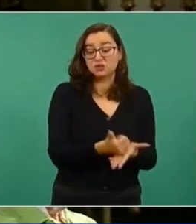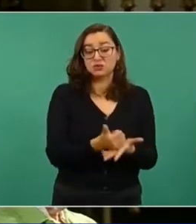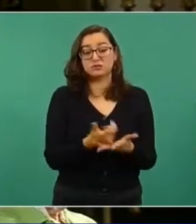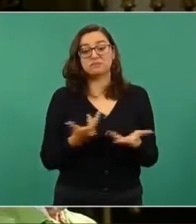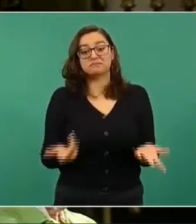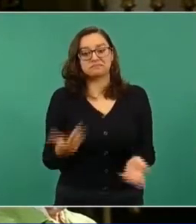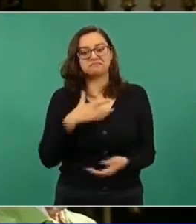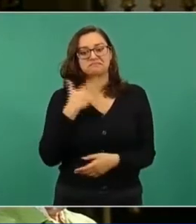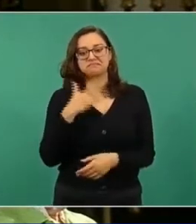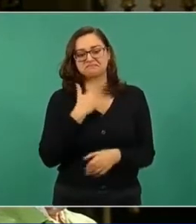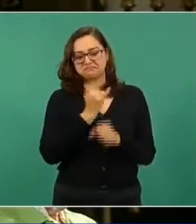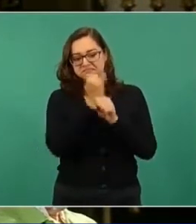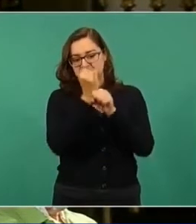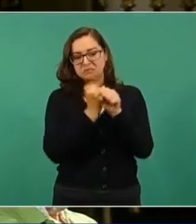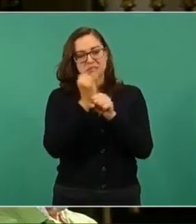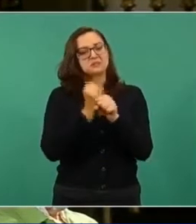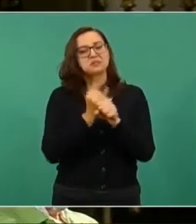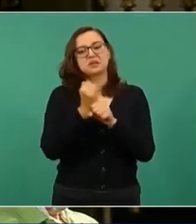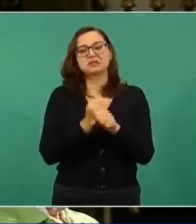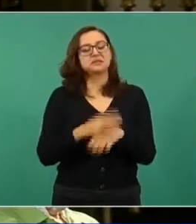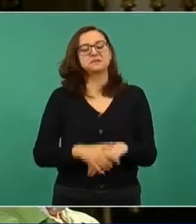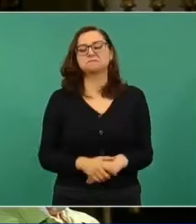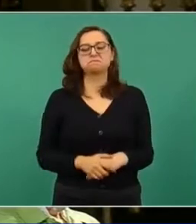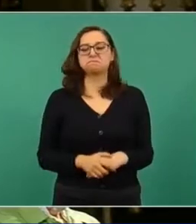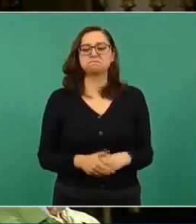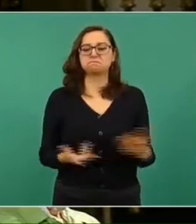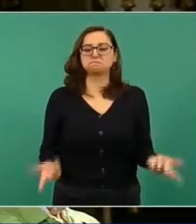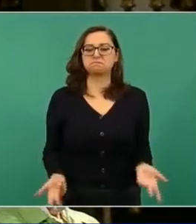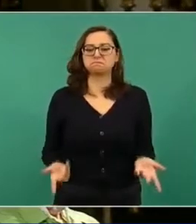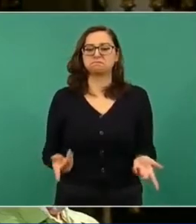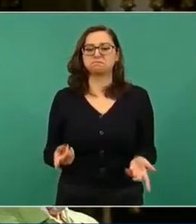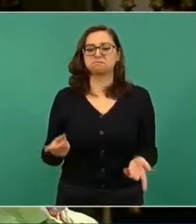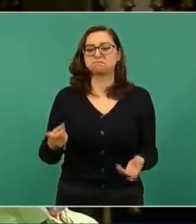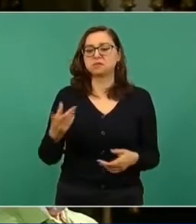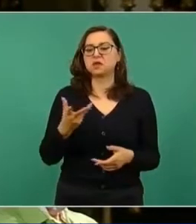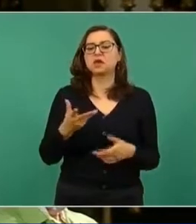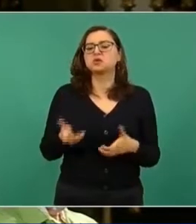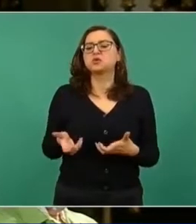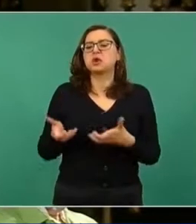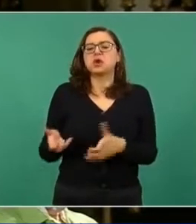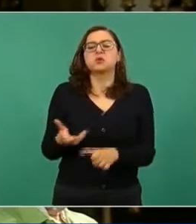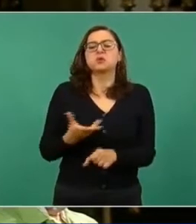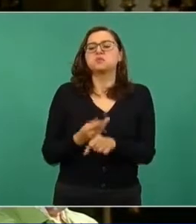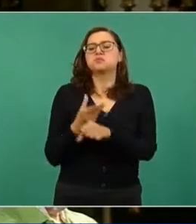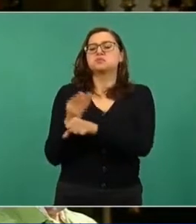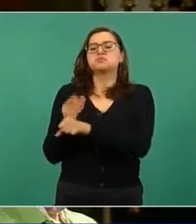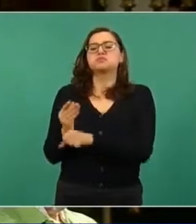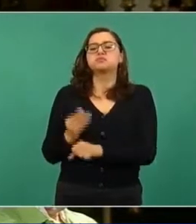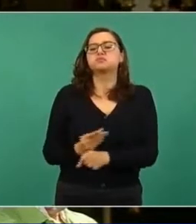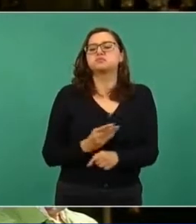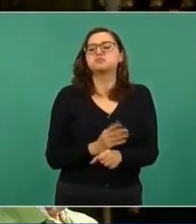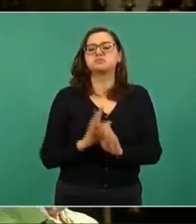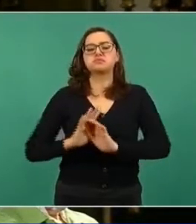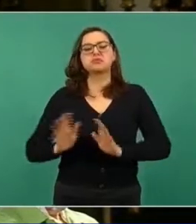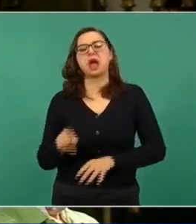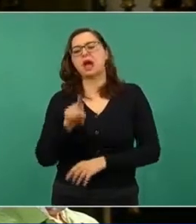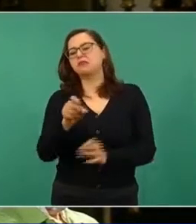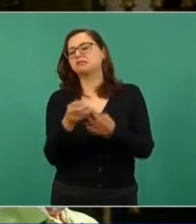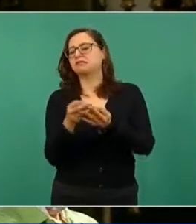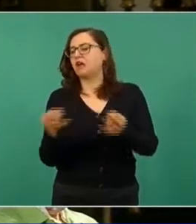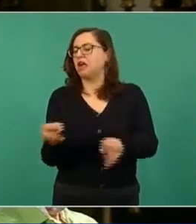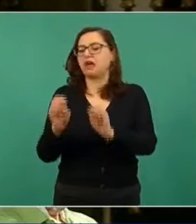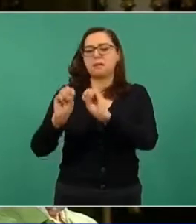que la investigación no va a ir muy lejos y les quieren ofrecer unas cuantas mejoras a cambio de que se resignen a la pérdida de ese